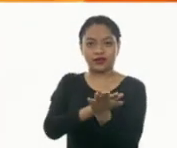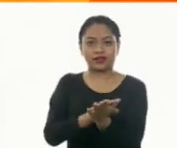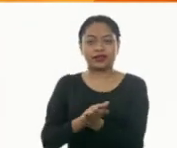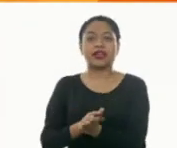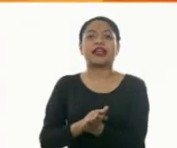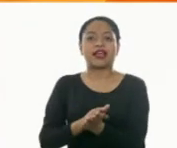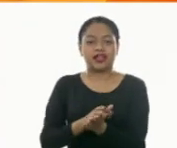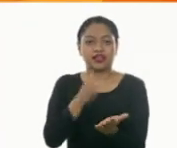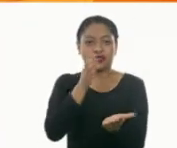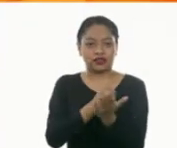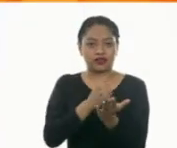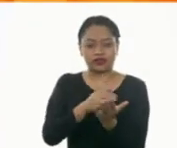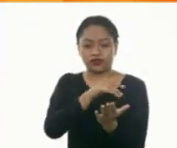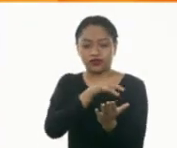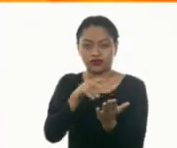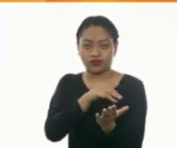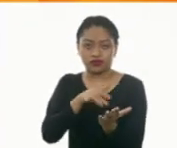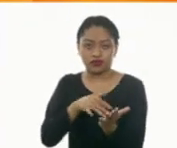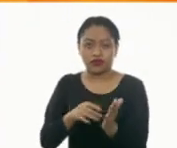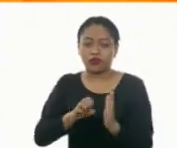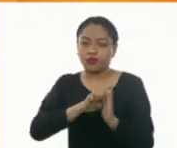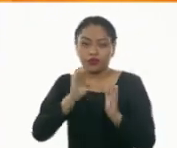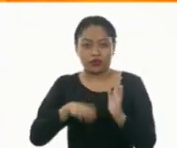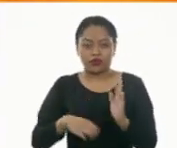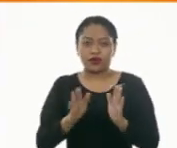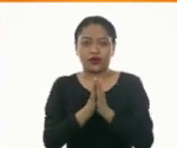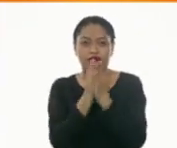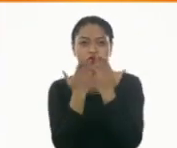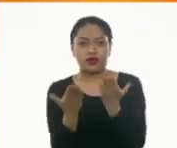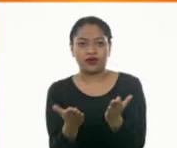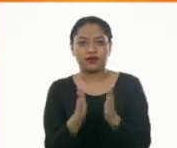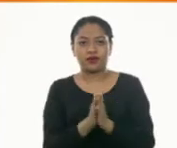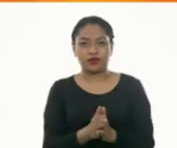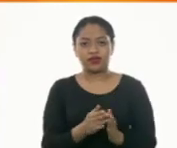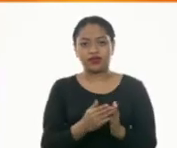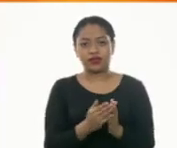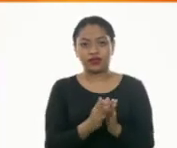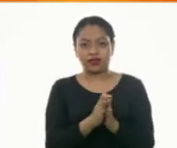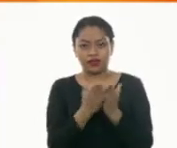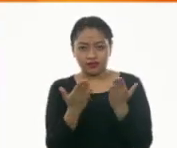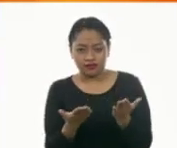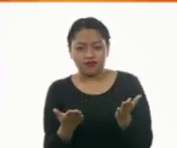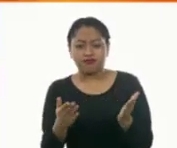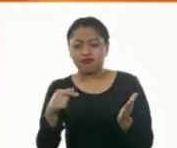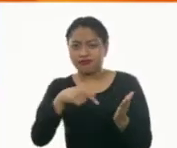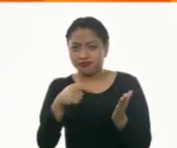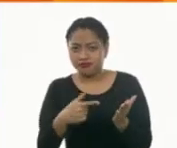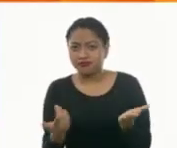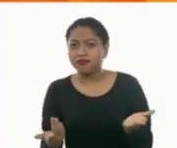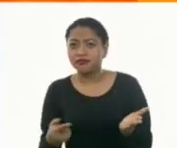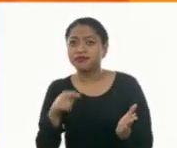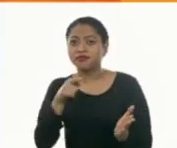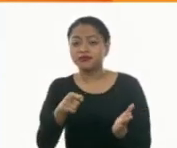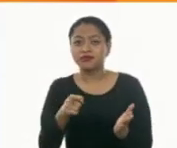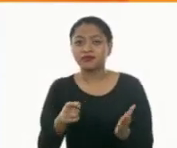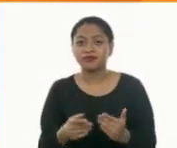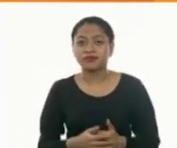el libro de las quesadillas, el libro de cómo